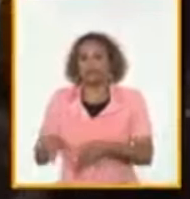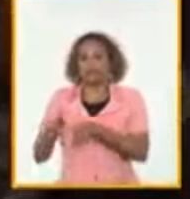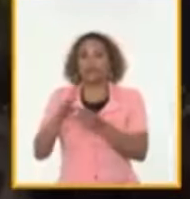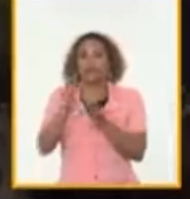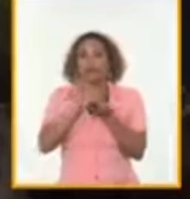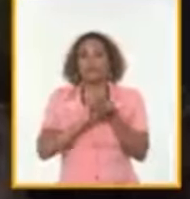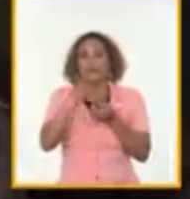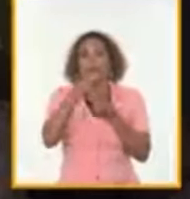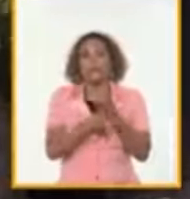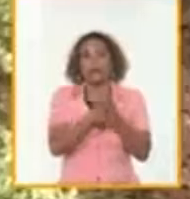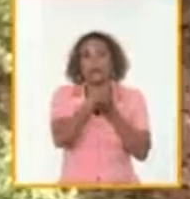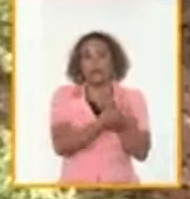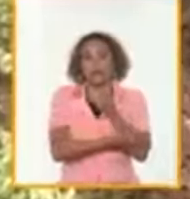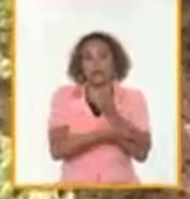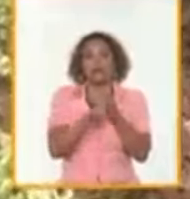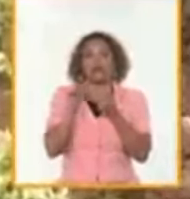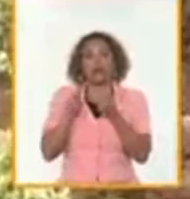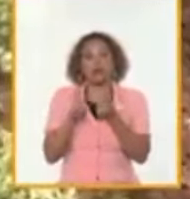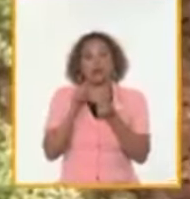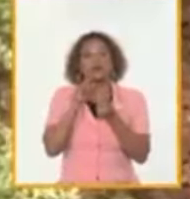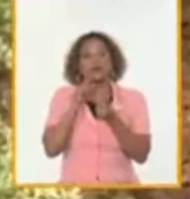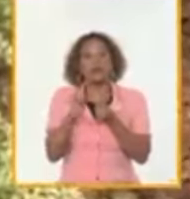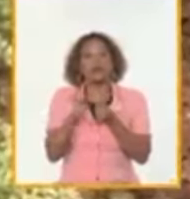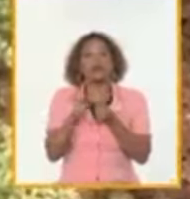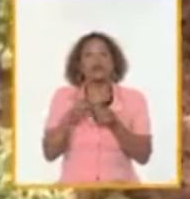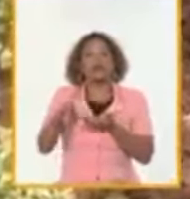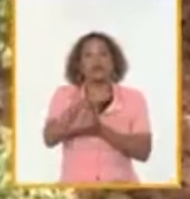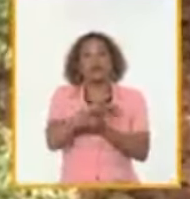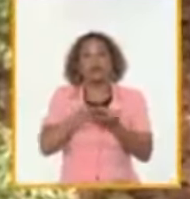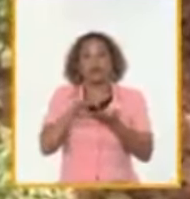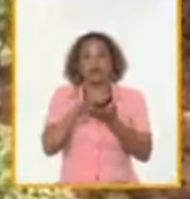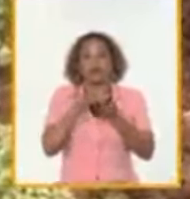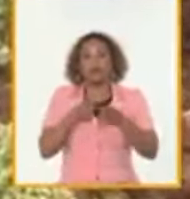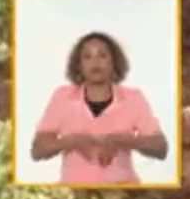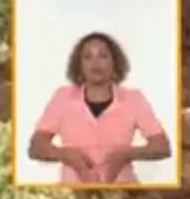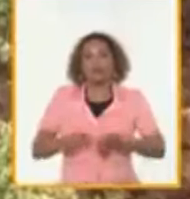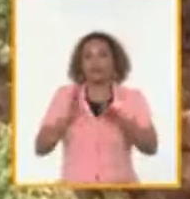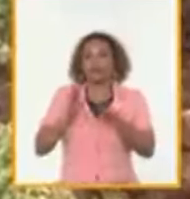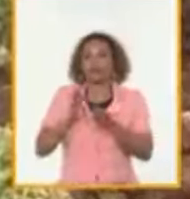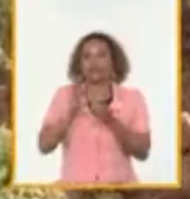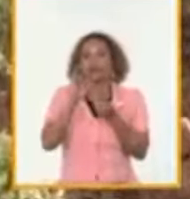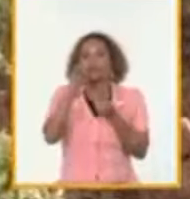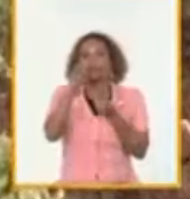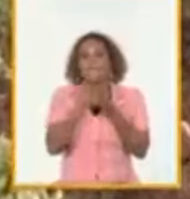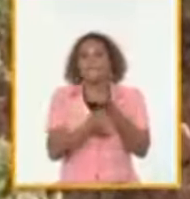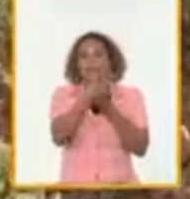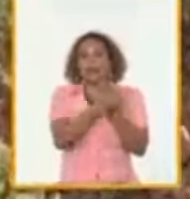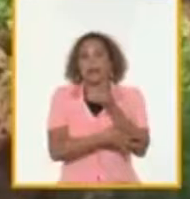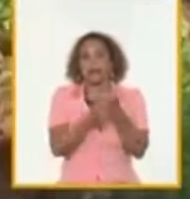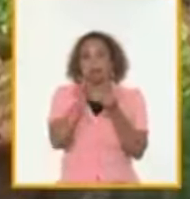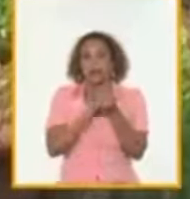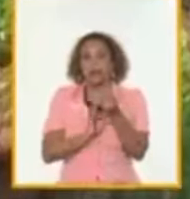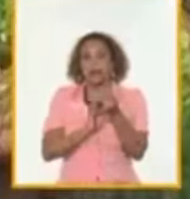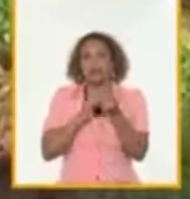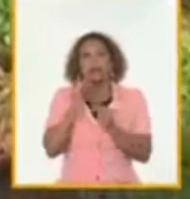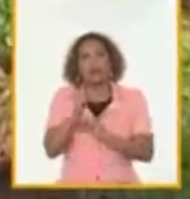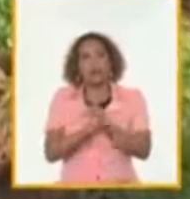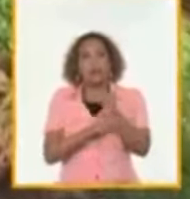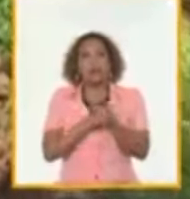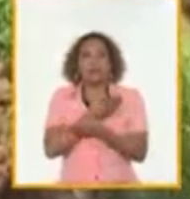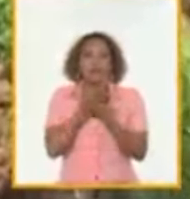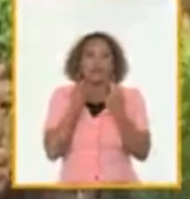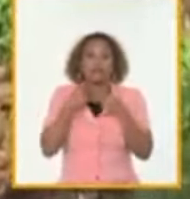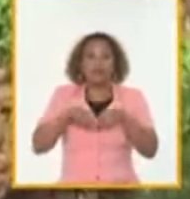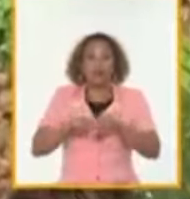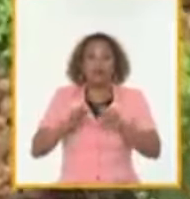Win lugarda que siempre fue un polo productivo destinado a la siembra de de plátano y que lo fuimos perdiendo y Bueno estamos tratando de